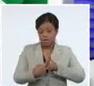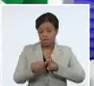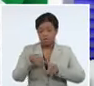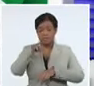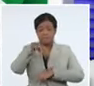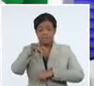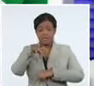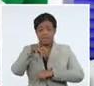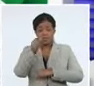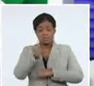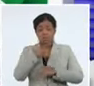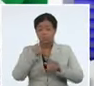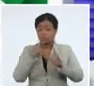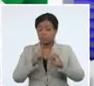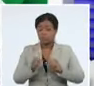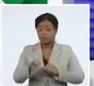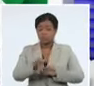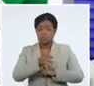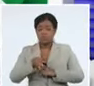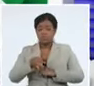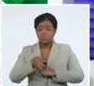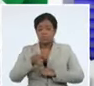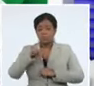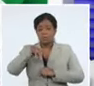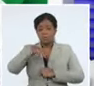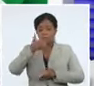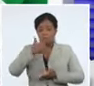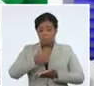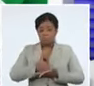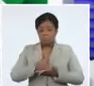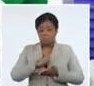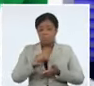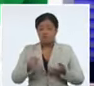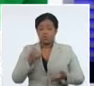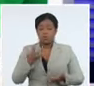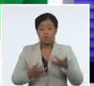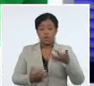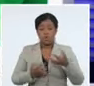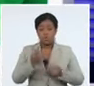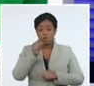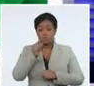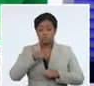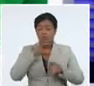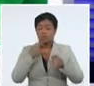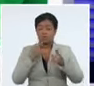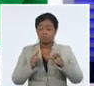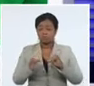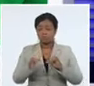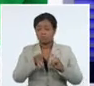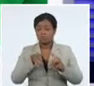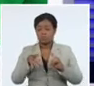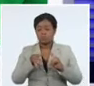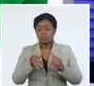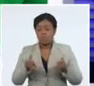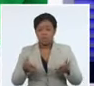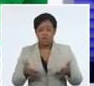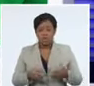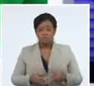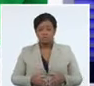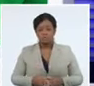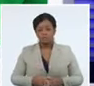que fallece del municipio de Pinar. En Cienfuegos, la persona que fallece, el paciente que fallece